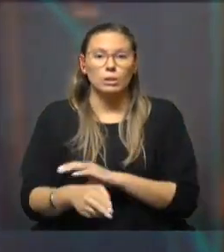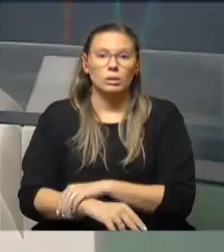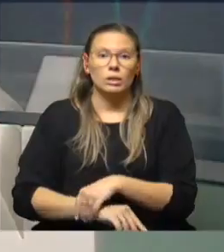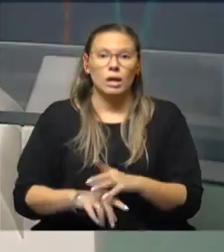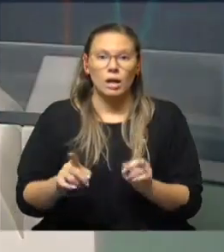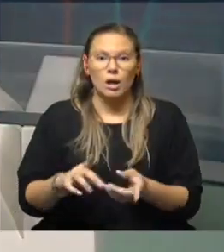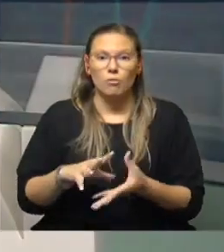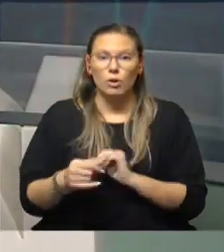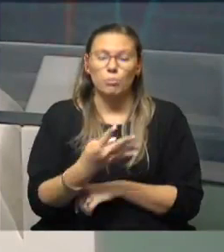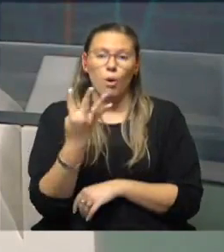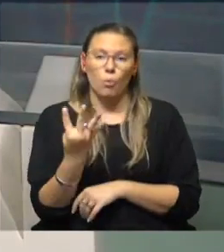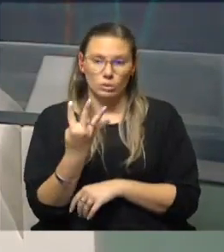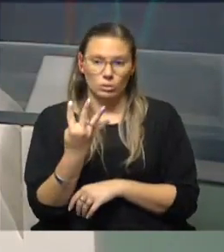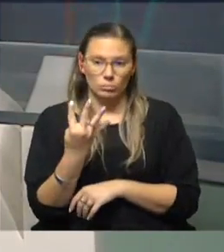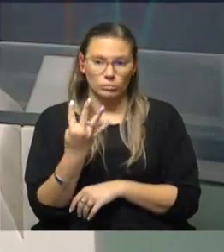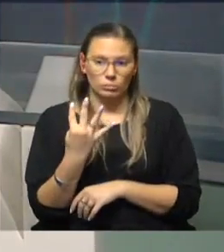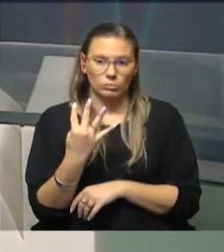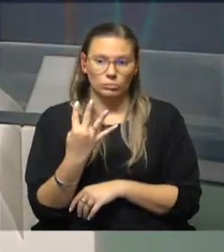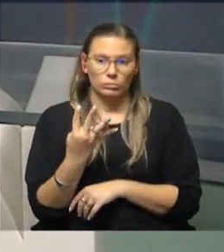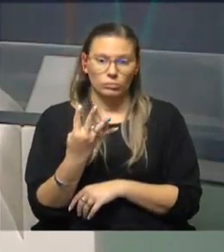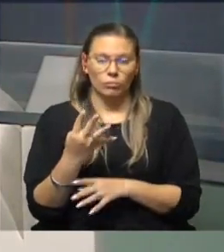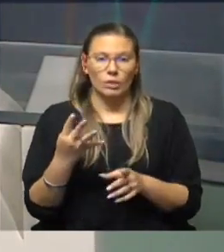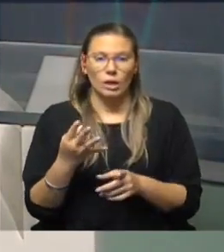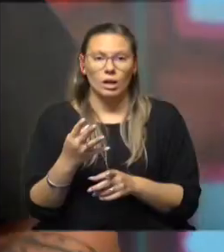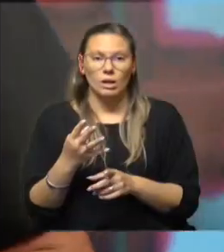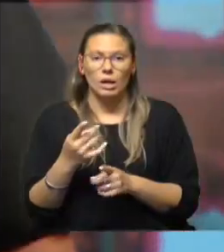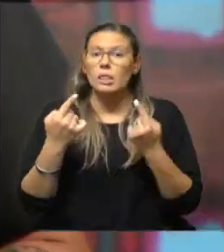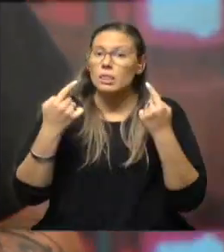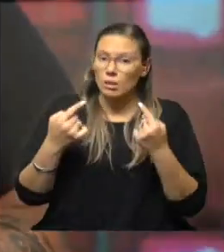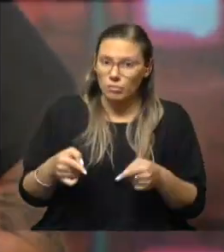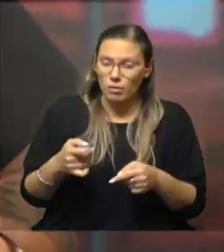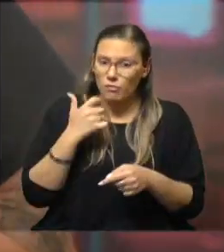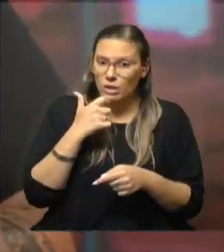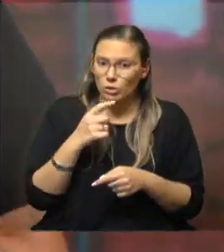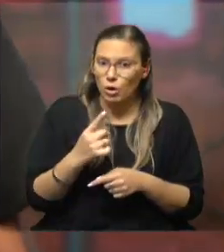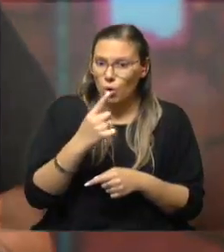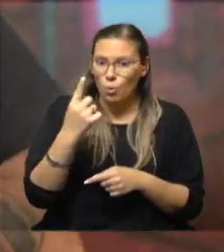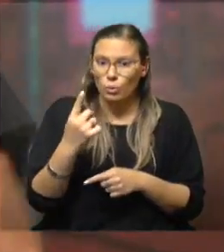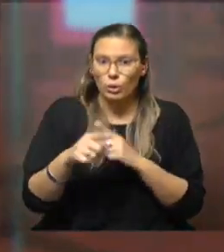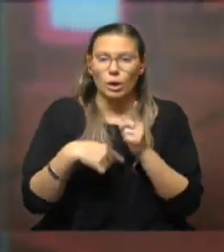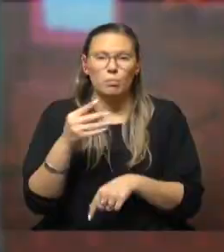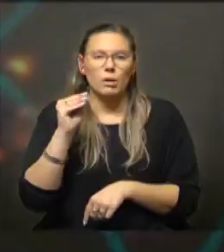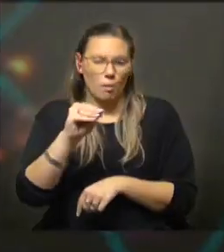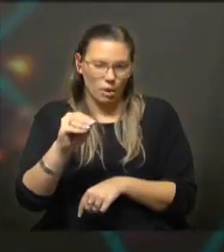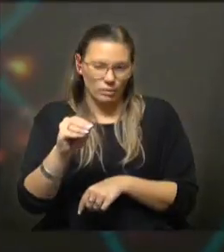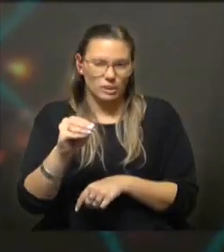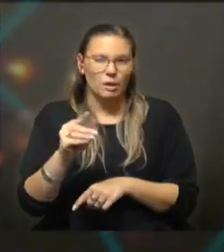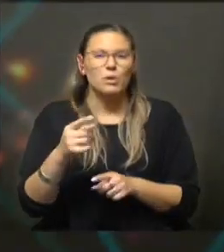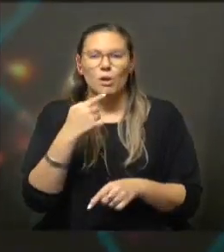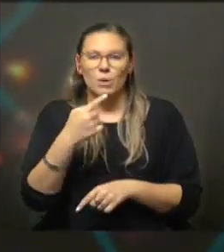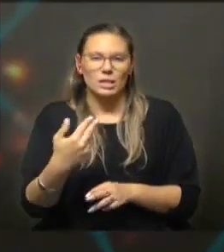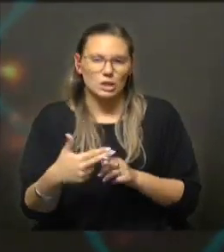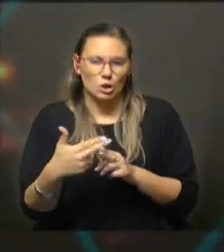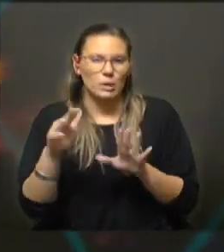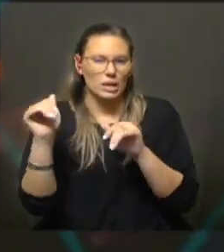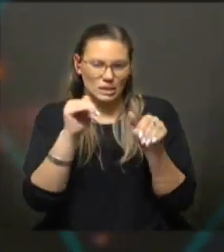en formato de cuarteto. Bien. Ah, es un quinteto, pero faltó uno que se le vamos a pasar factura después. Pero lo vamos a nombrar, lo vamos a